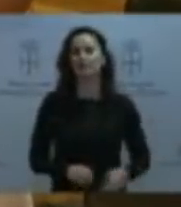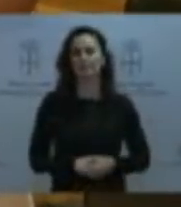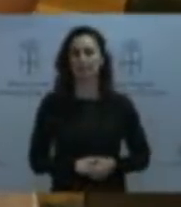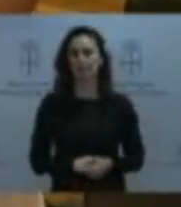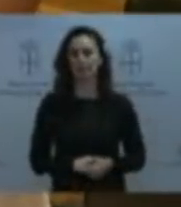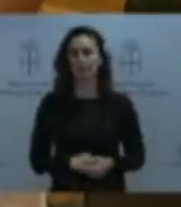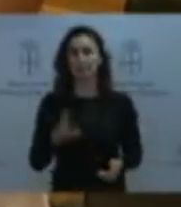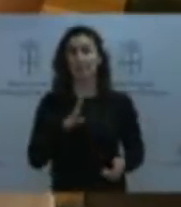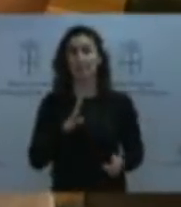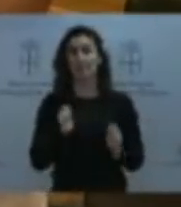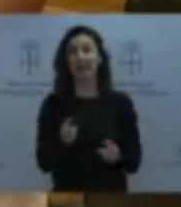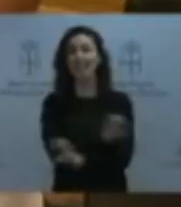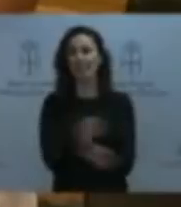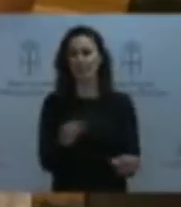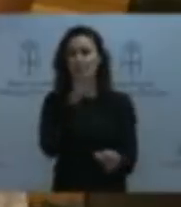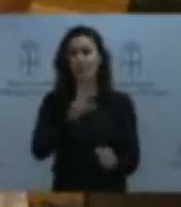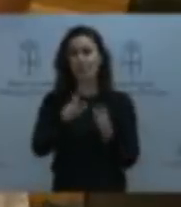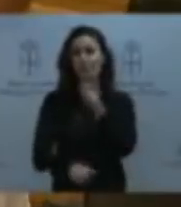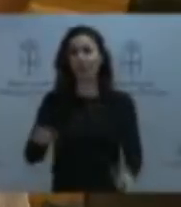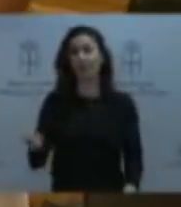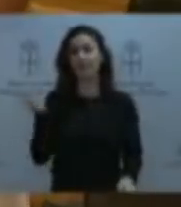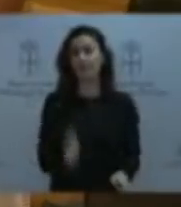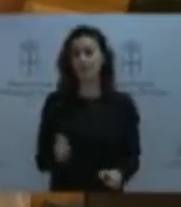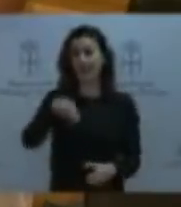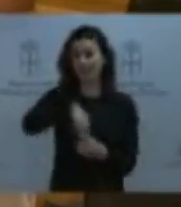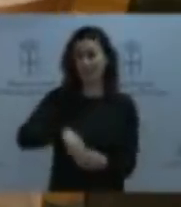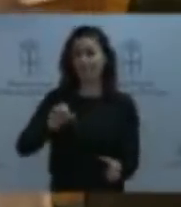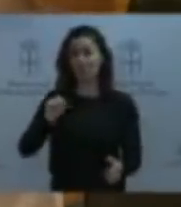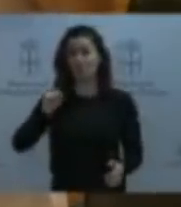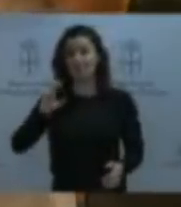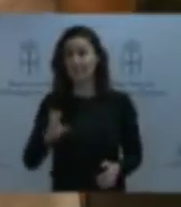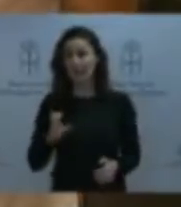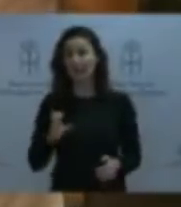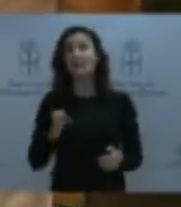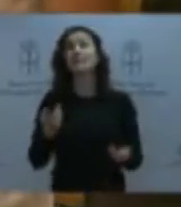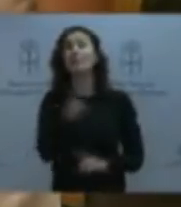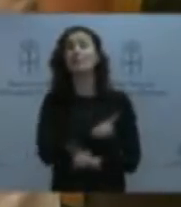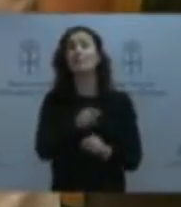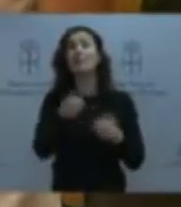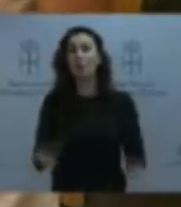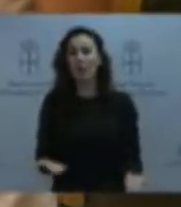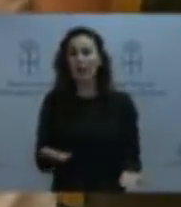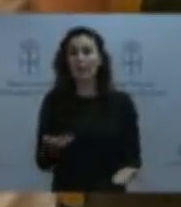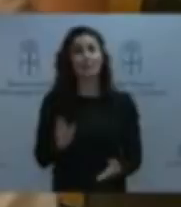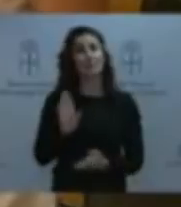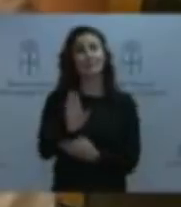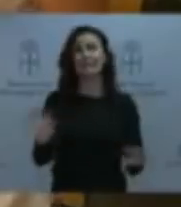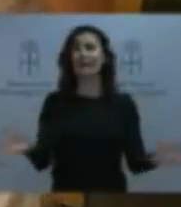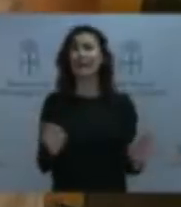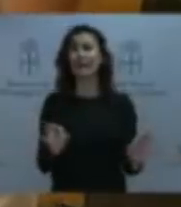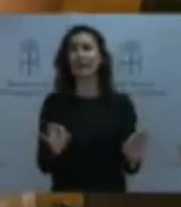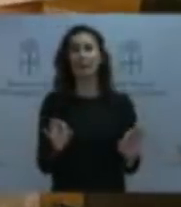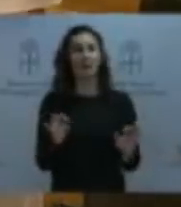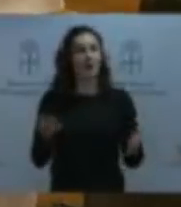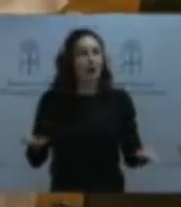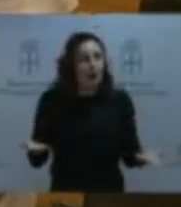lo que va a pasar es que, como no se pudo presentar, va a acabar fuera de las plazas de interinidad que están ocupando, ¿no? Y,